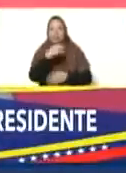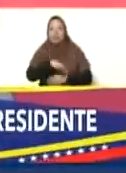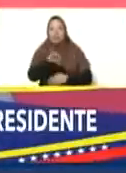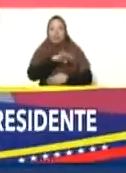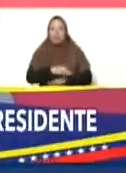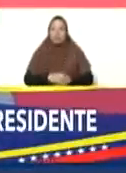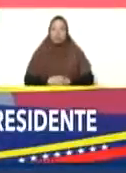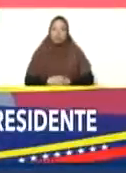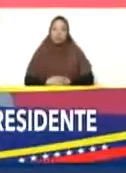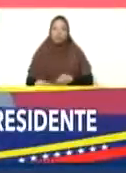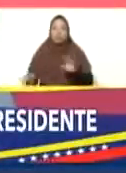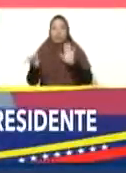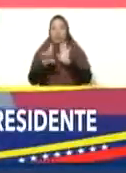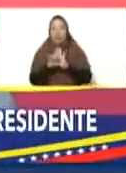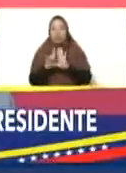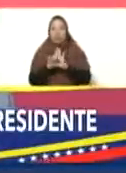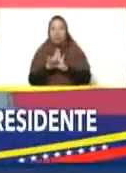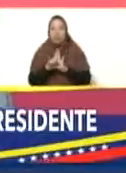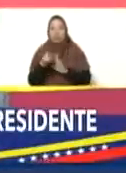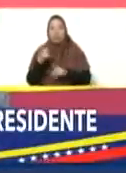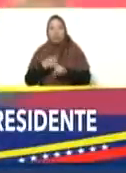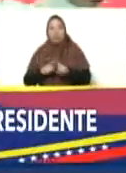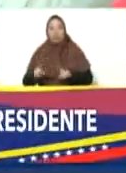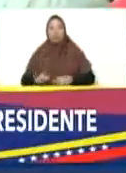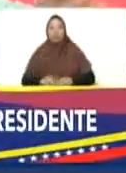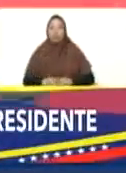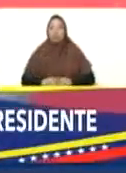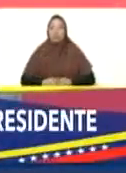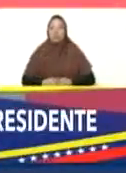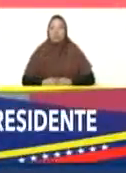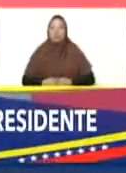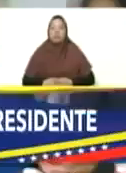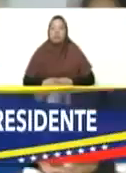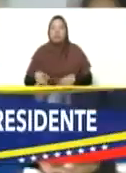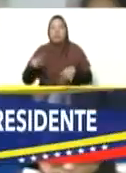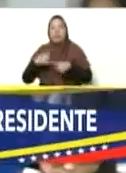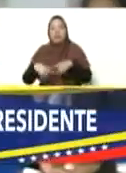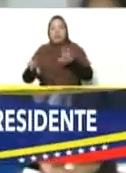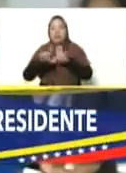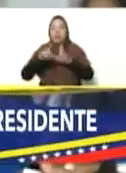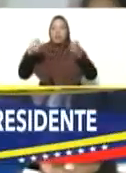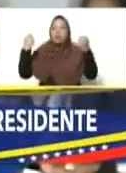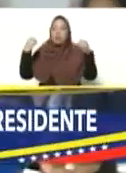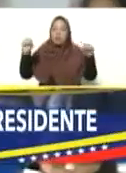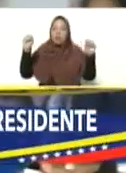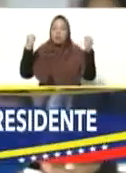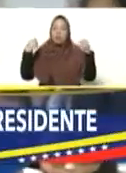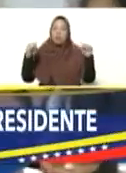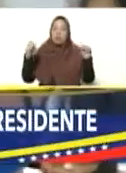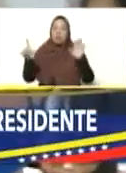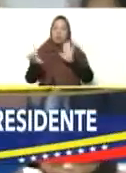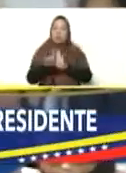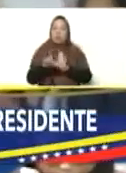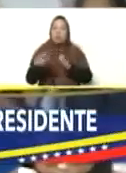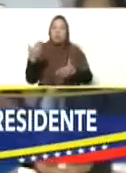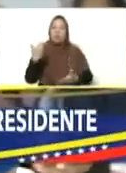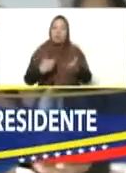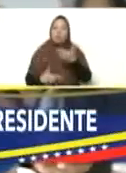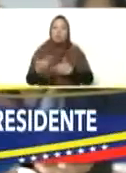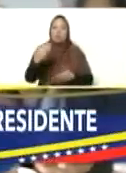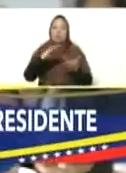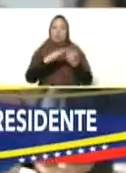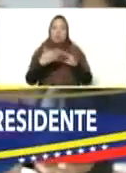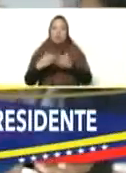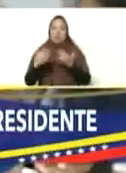hablado mucho de shale gas y es y está llamado ley que fue la iniciativa suya presidente que es la ley de las ciudades comunales que